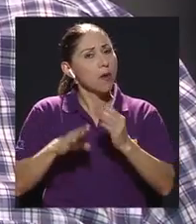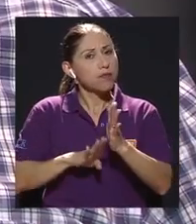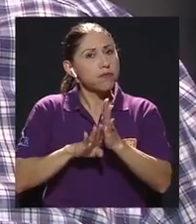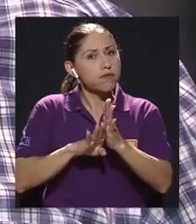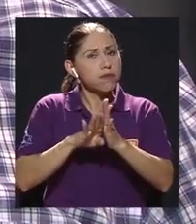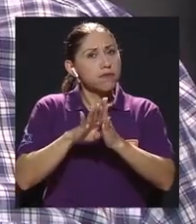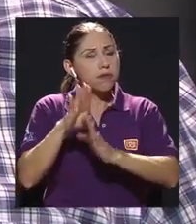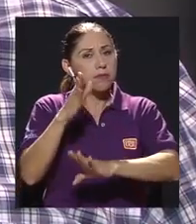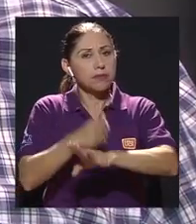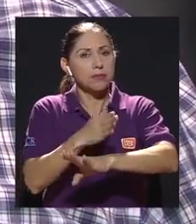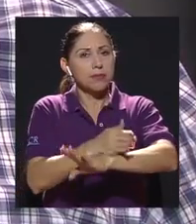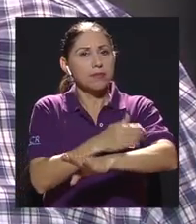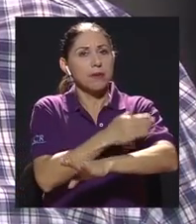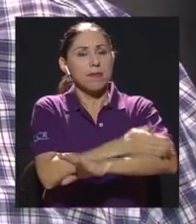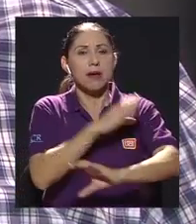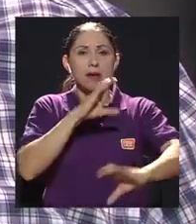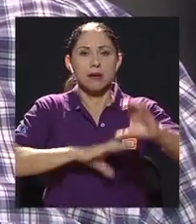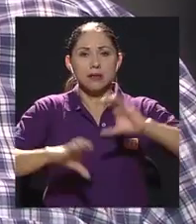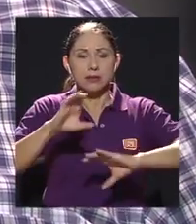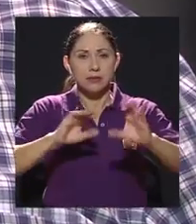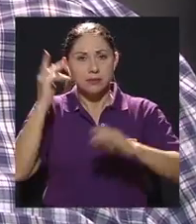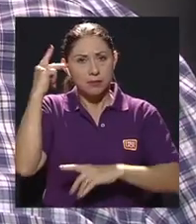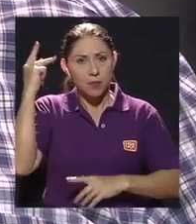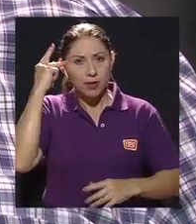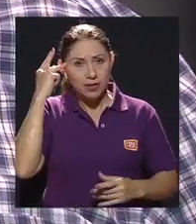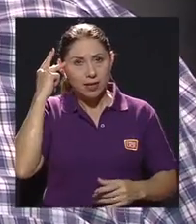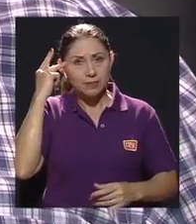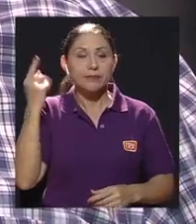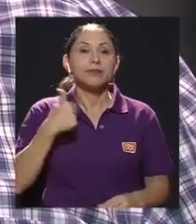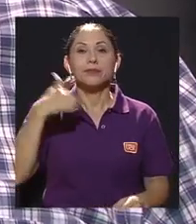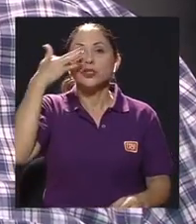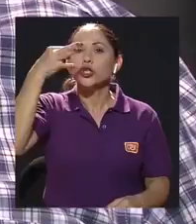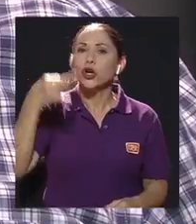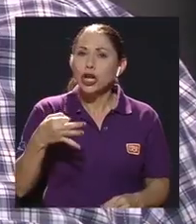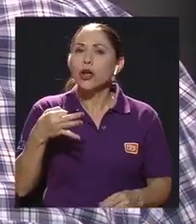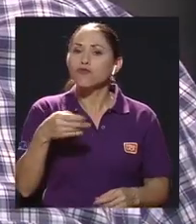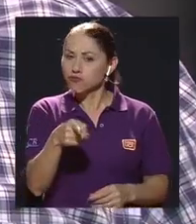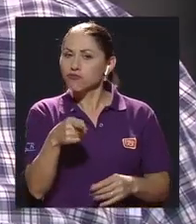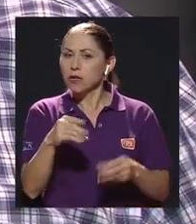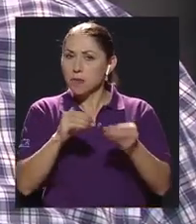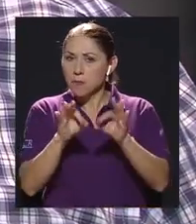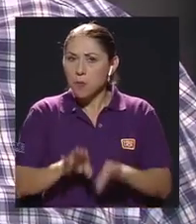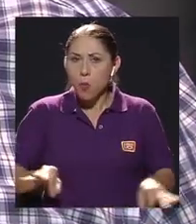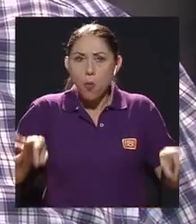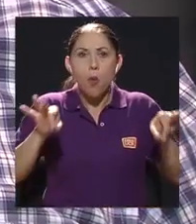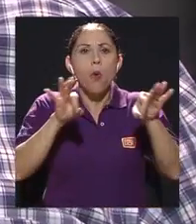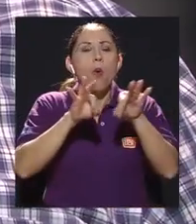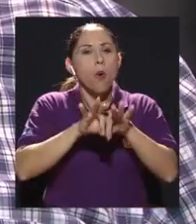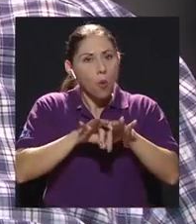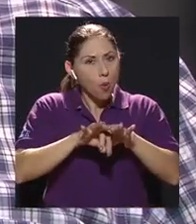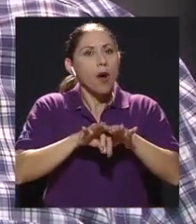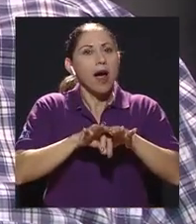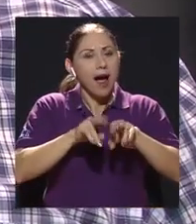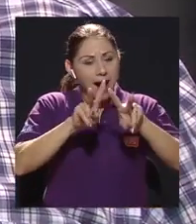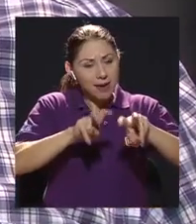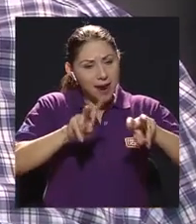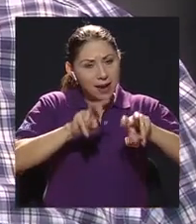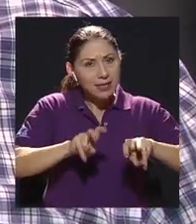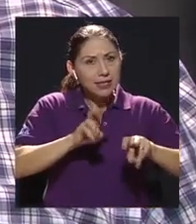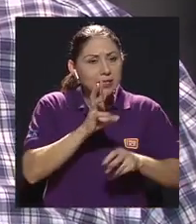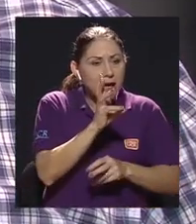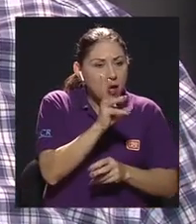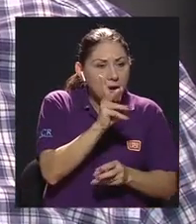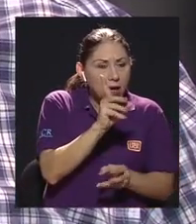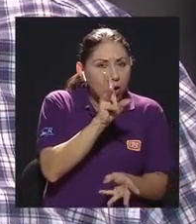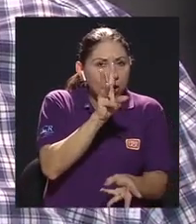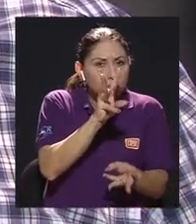campo de la ciencia política, y yo creo que son importantes el análisis cuantitativo, pero también siento que